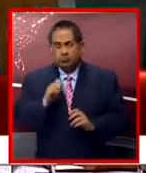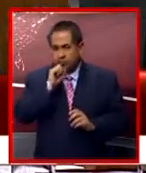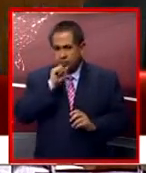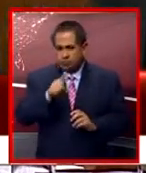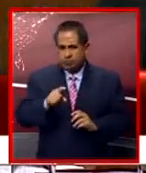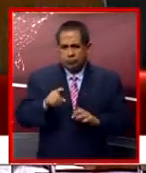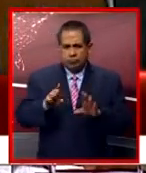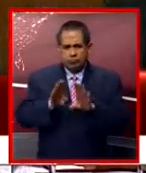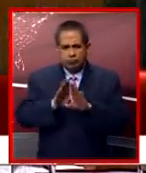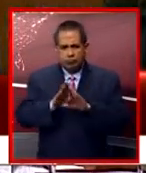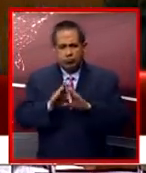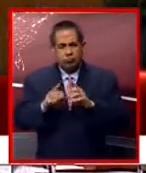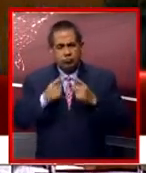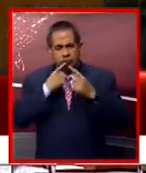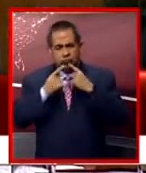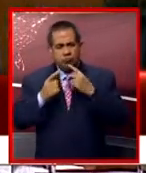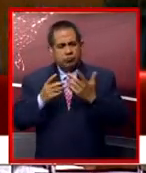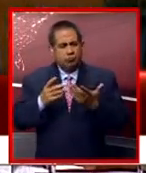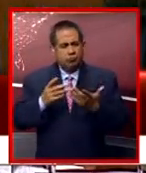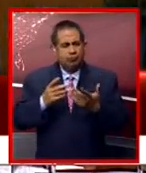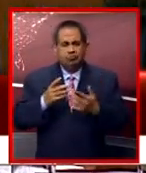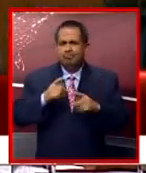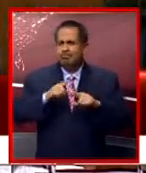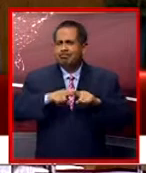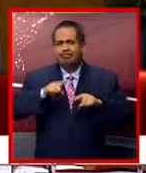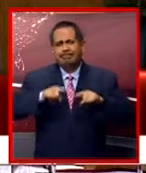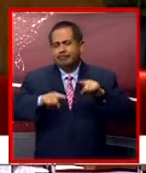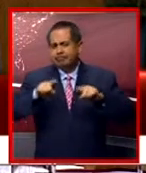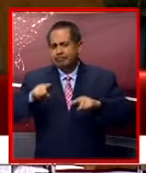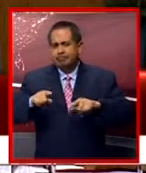acorde con las fluctuaciones eventuales de las